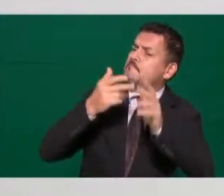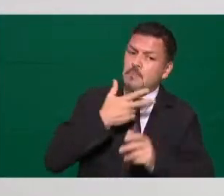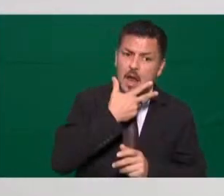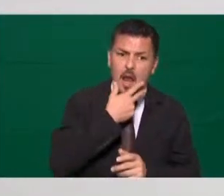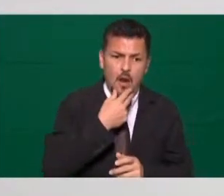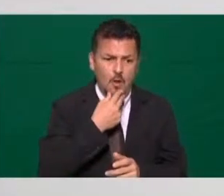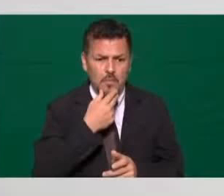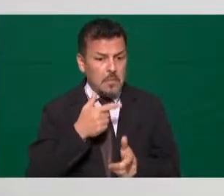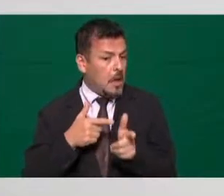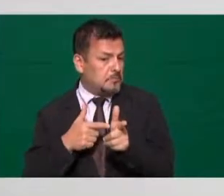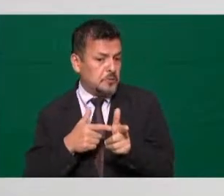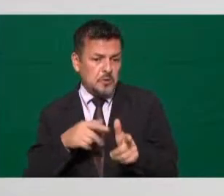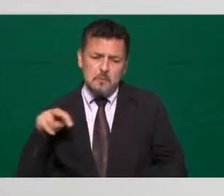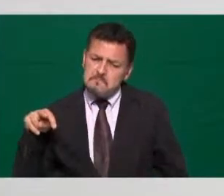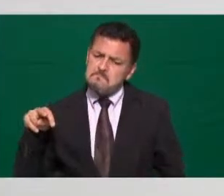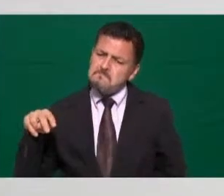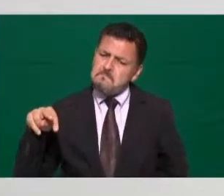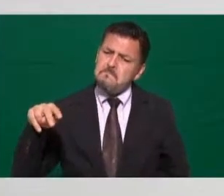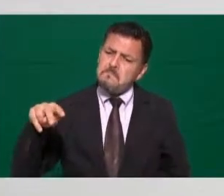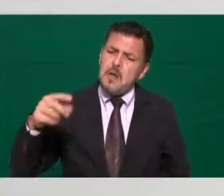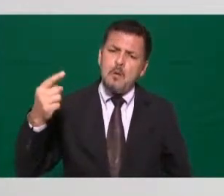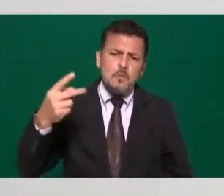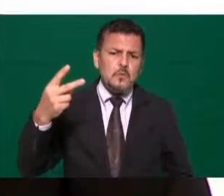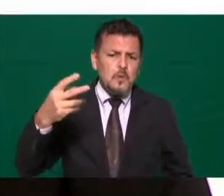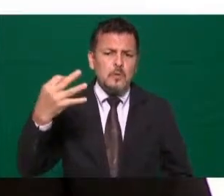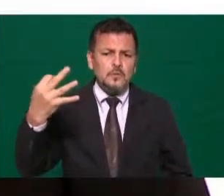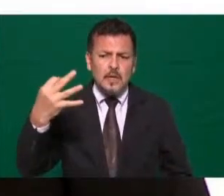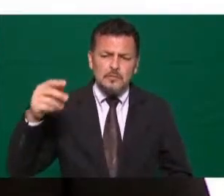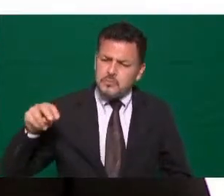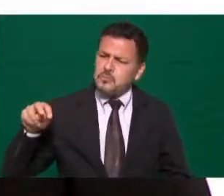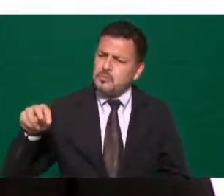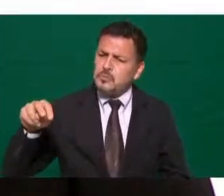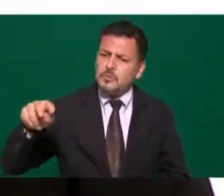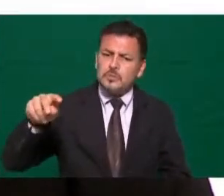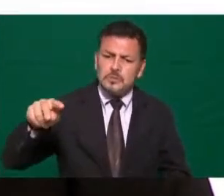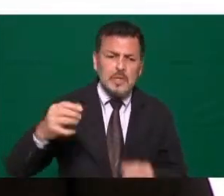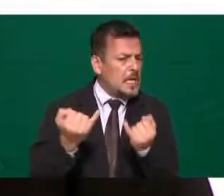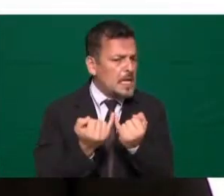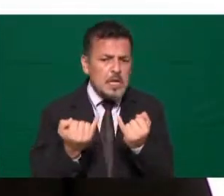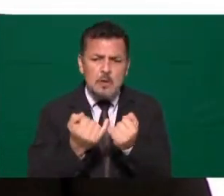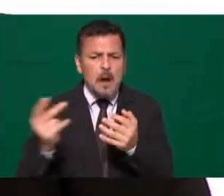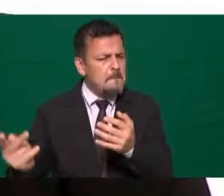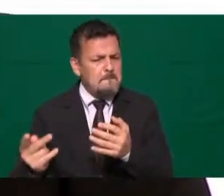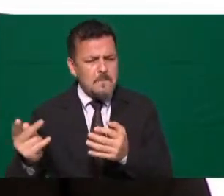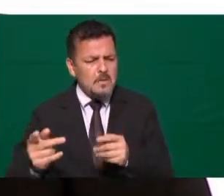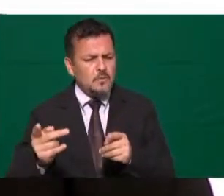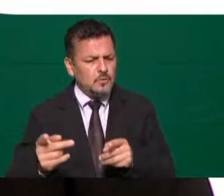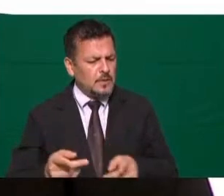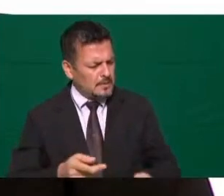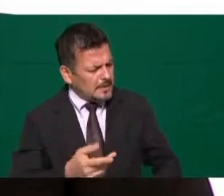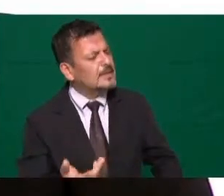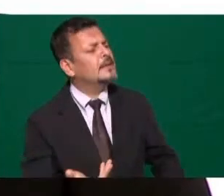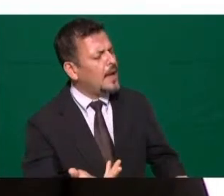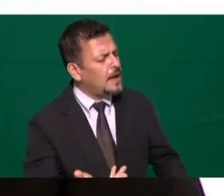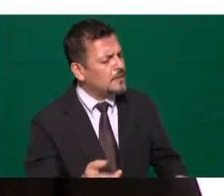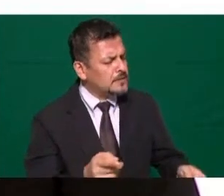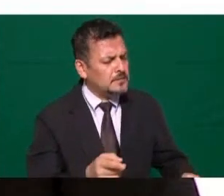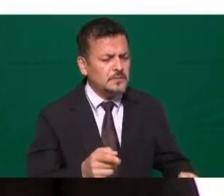continuó sus pasos y al encontrarse con otro trabajador y al hacer la misma pregunta, la respuesta